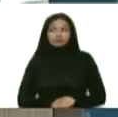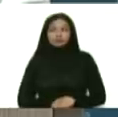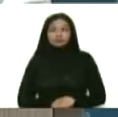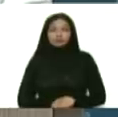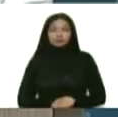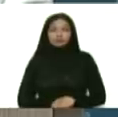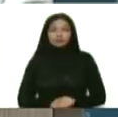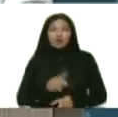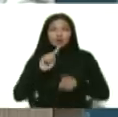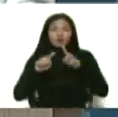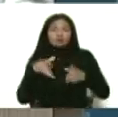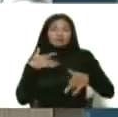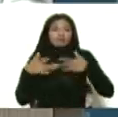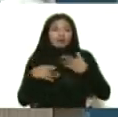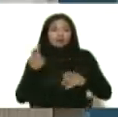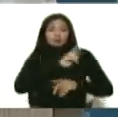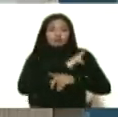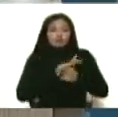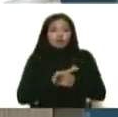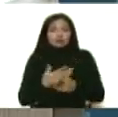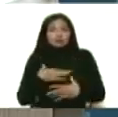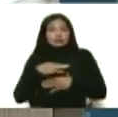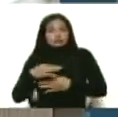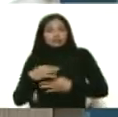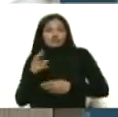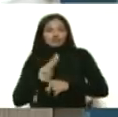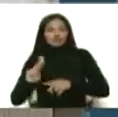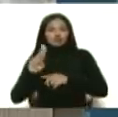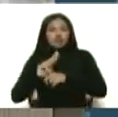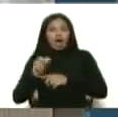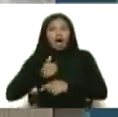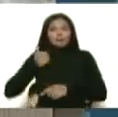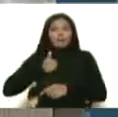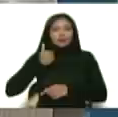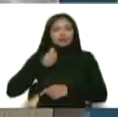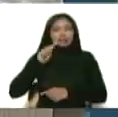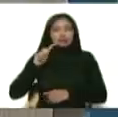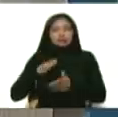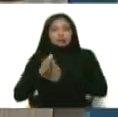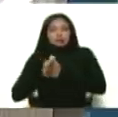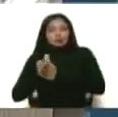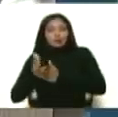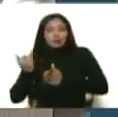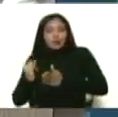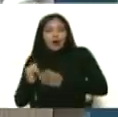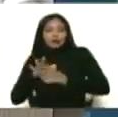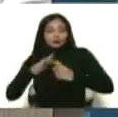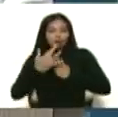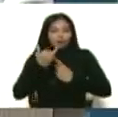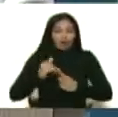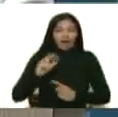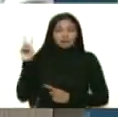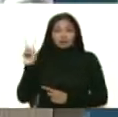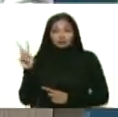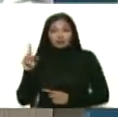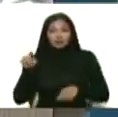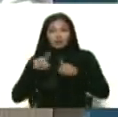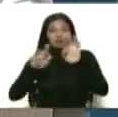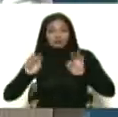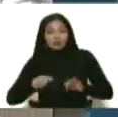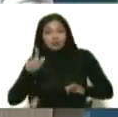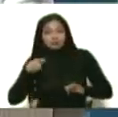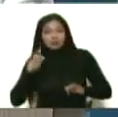estamentos, eventos, instancias de poder que intenten utilizar una situación tan terrible, una situación tan